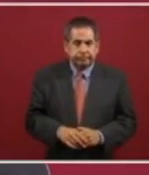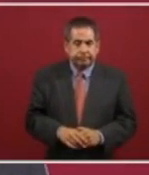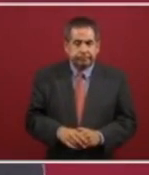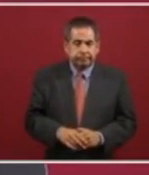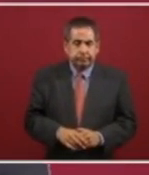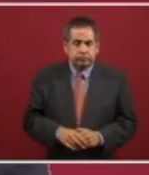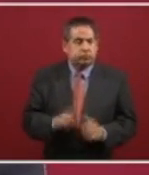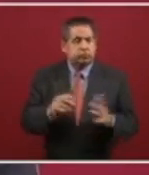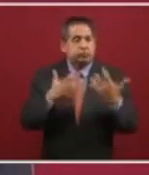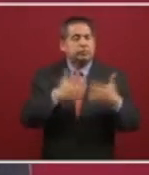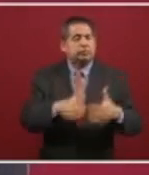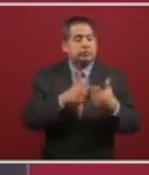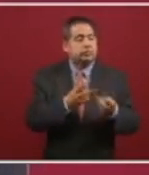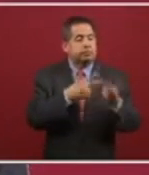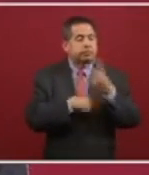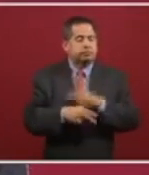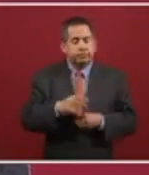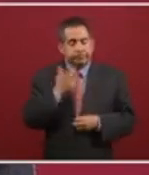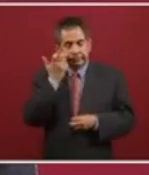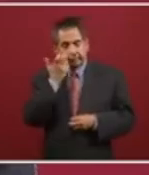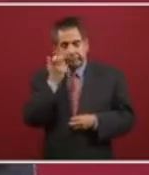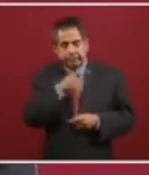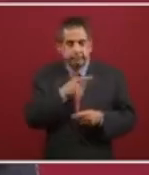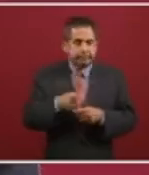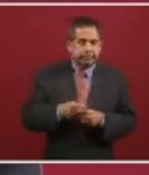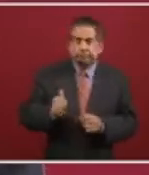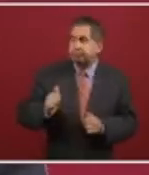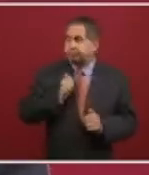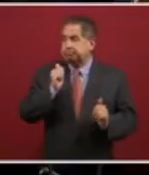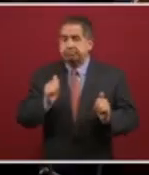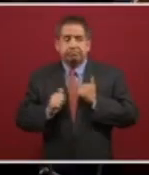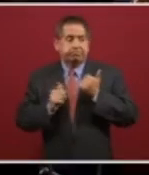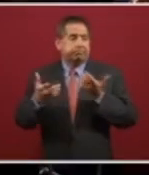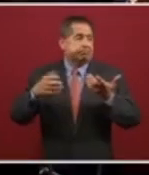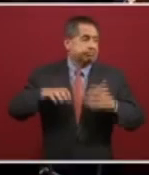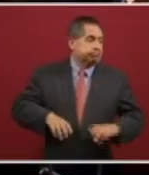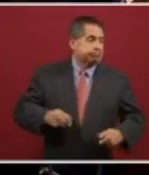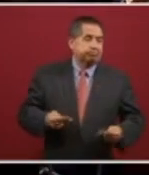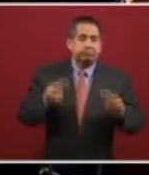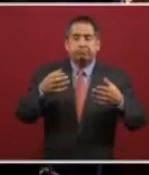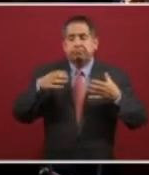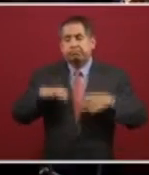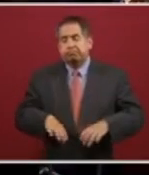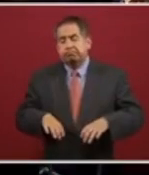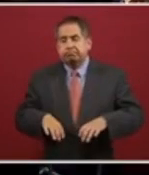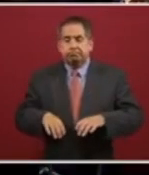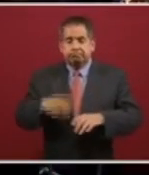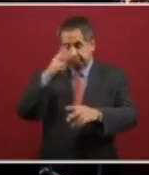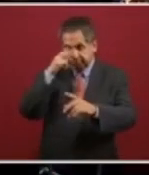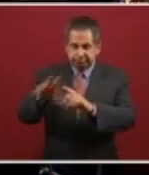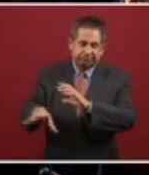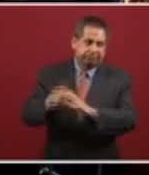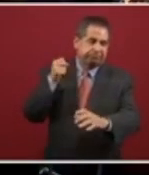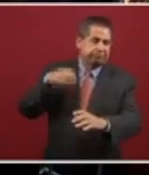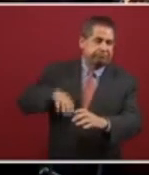O empresas que venían a hacer su agosto, a saquear a México.